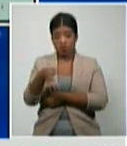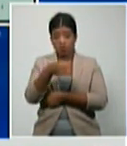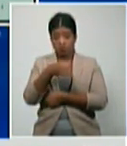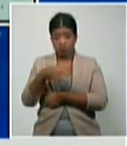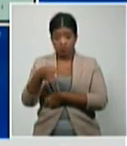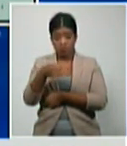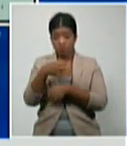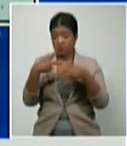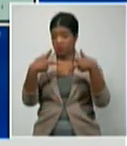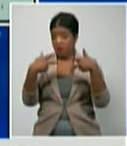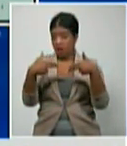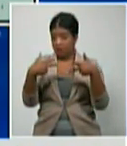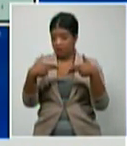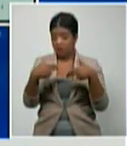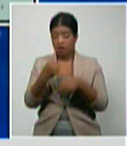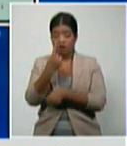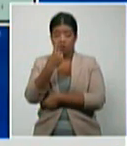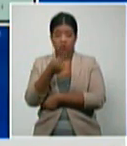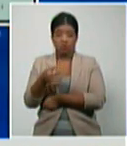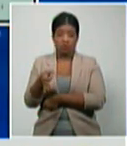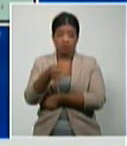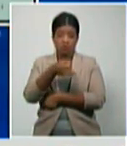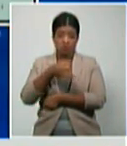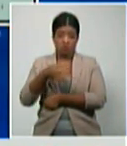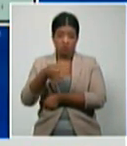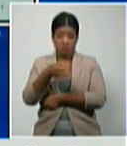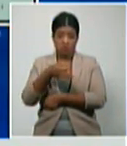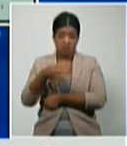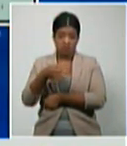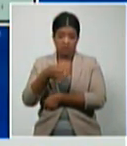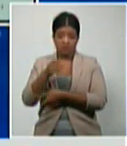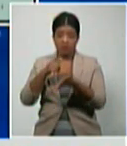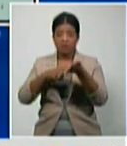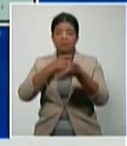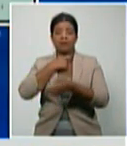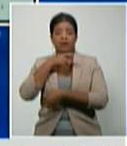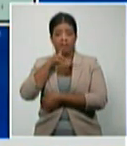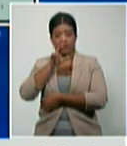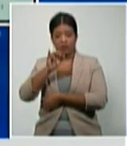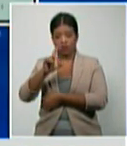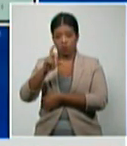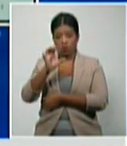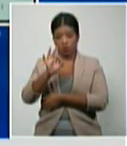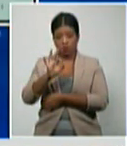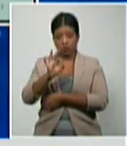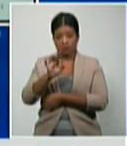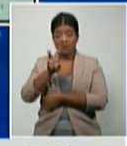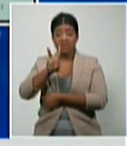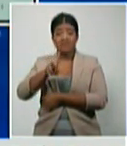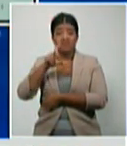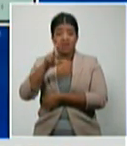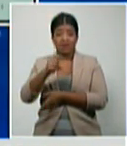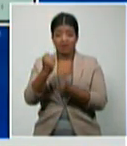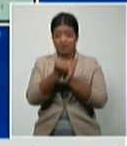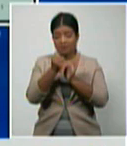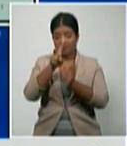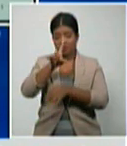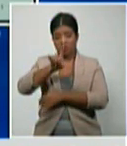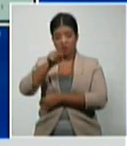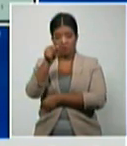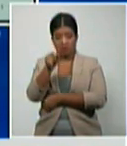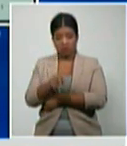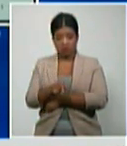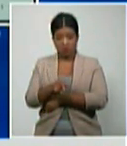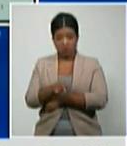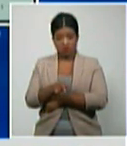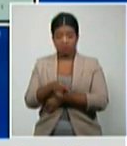Cárdenas y 1 del municipio Perico. Villa Clara confirma 29 casos autóctonos